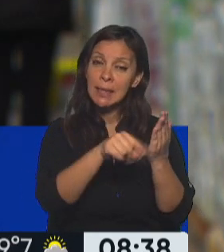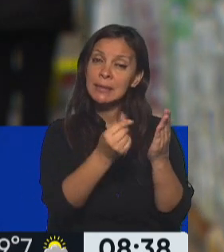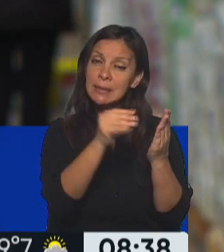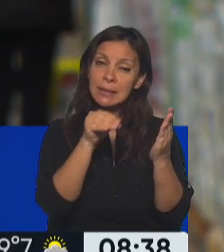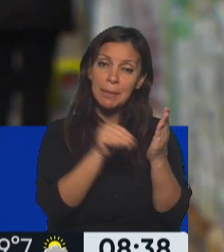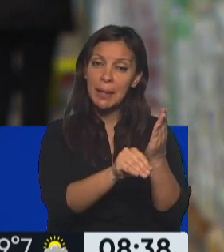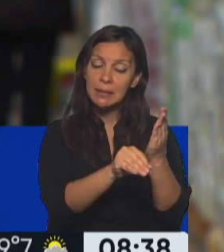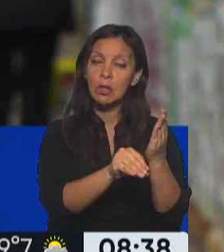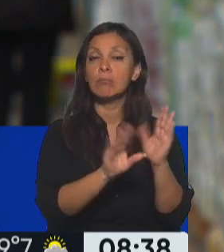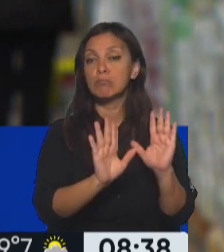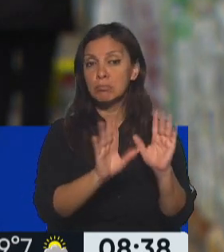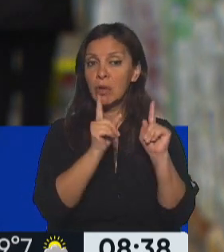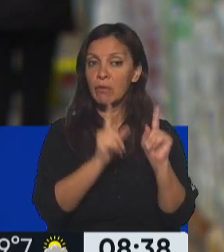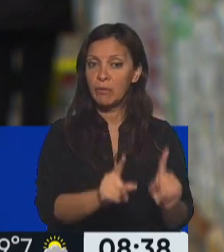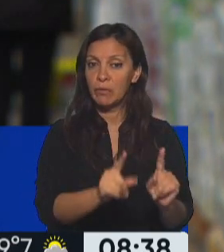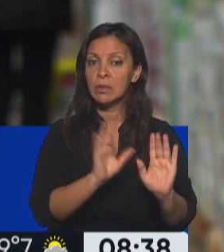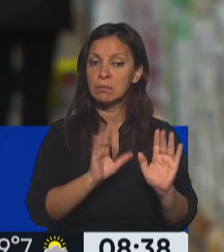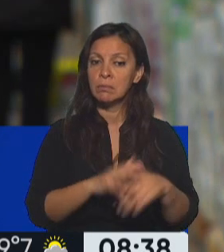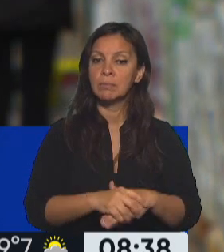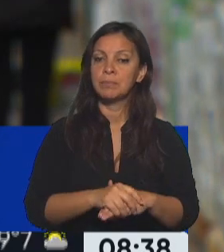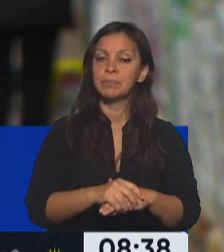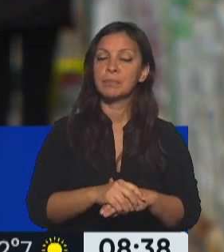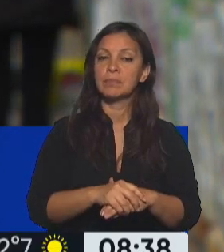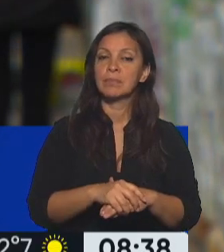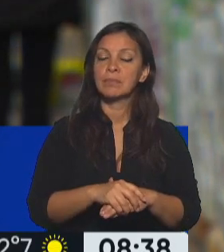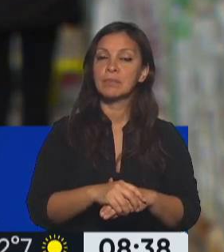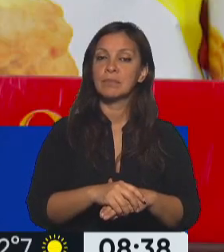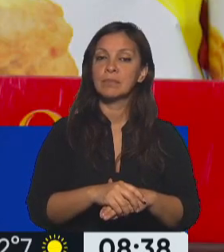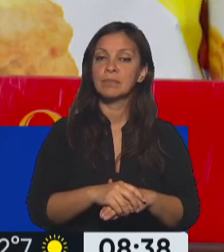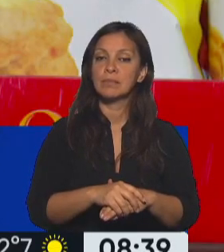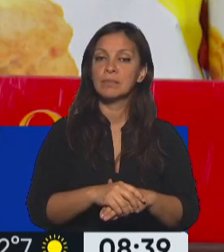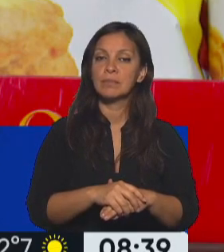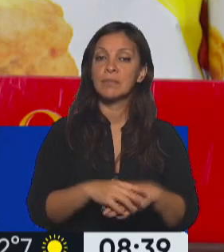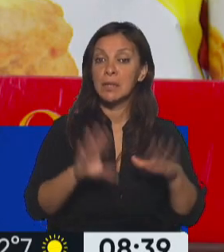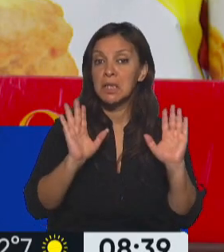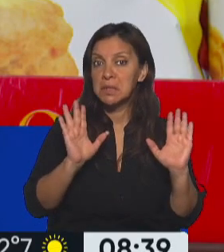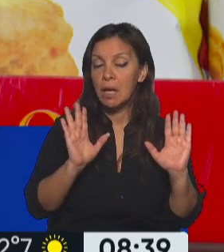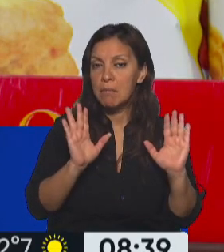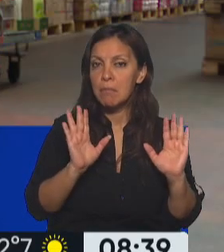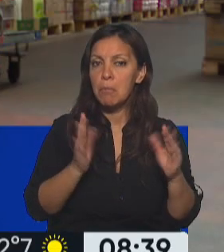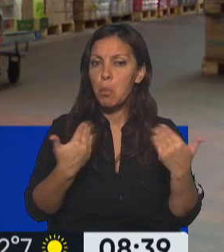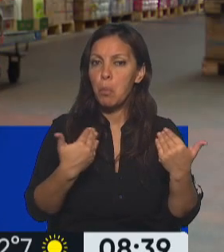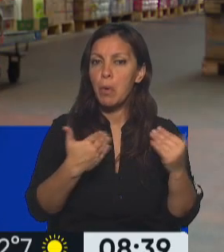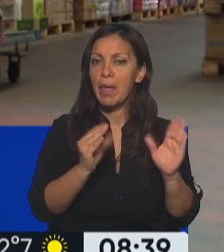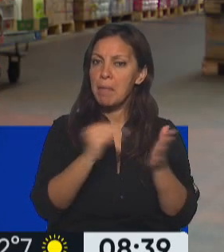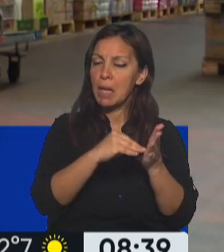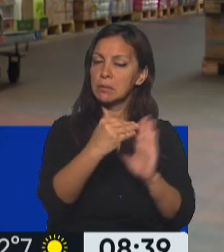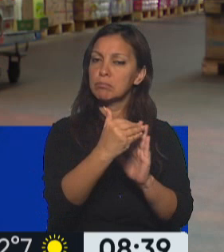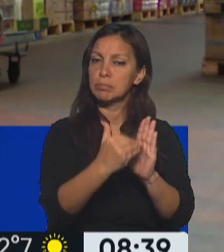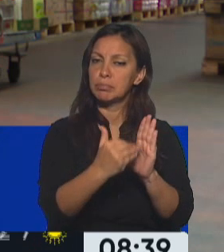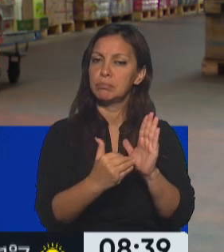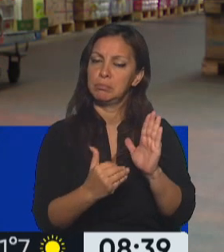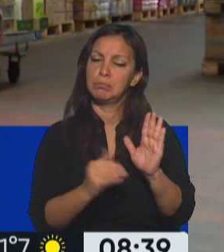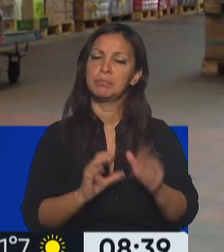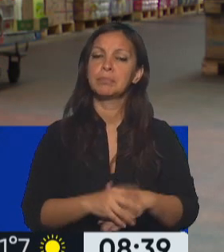para quedarse y la acción no va a terminar y hasta quizás pueda descender aún más. Desde el